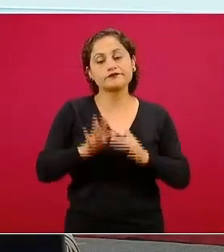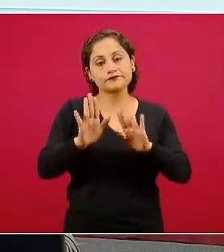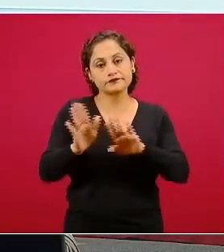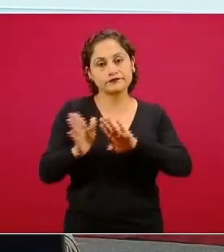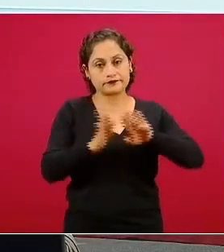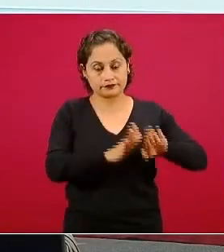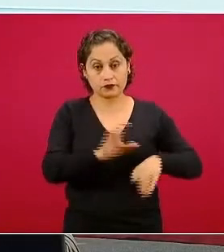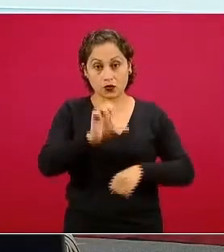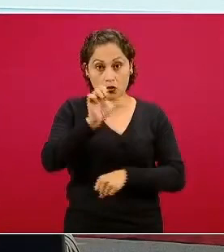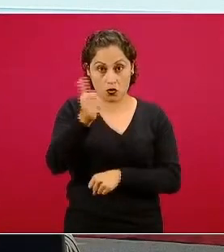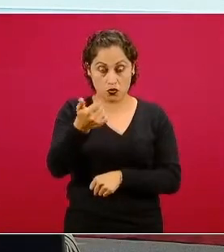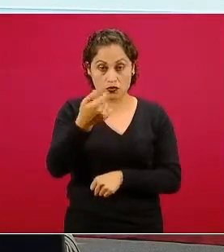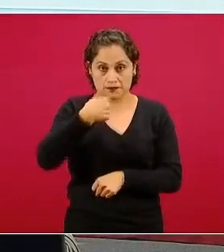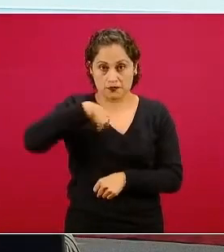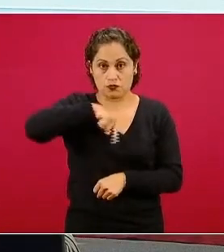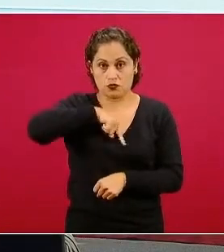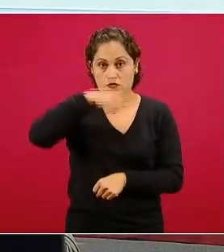siguiente,